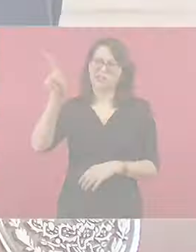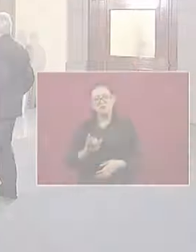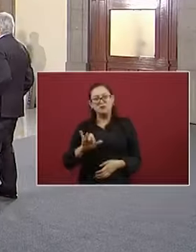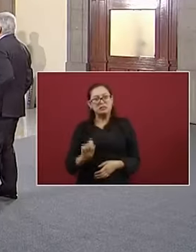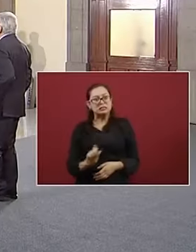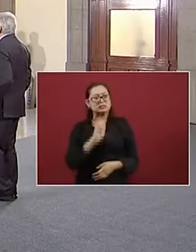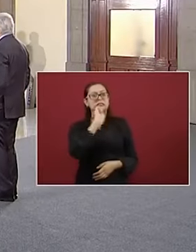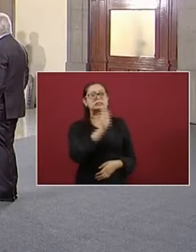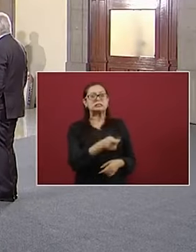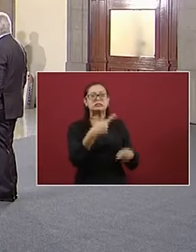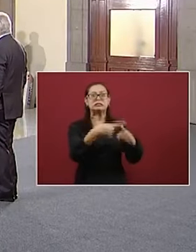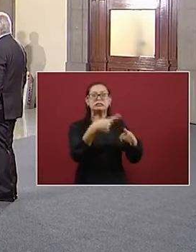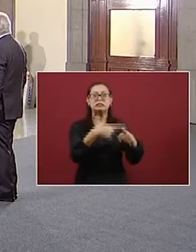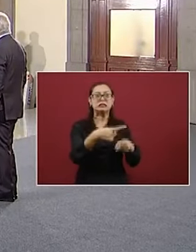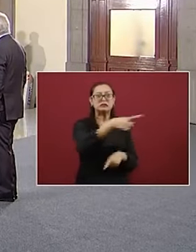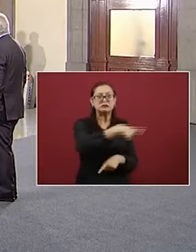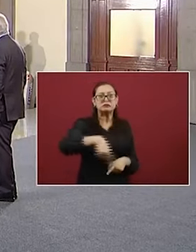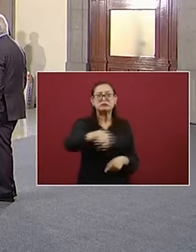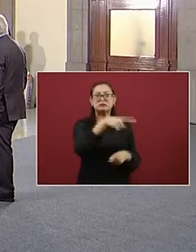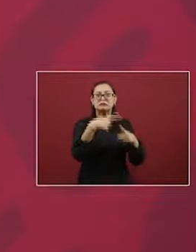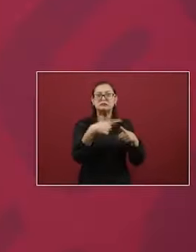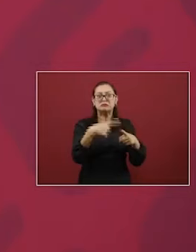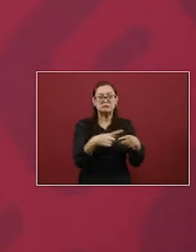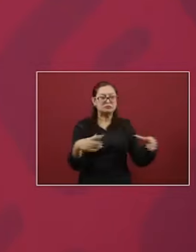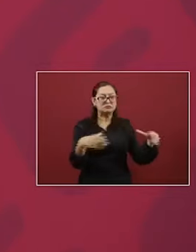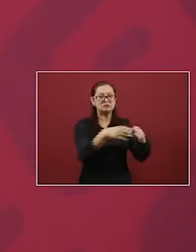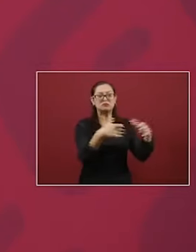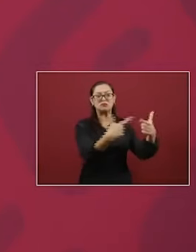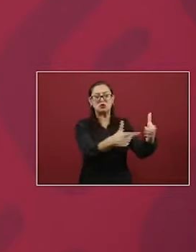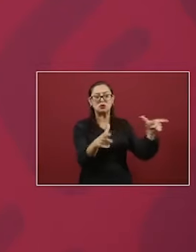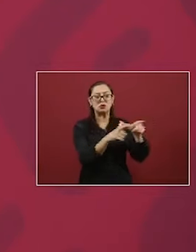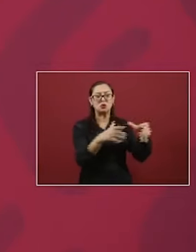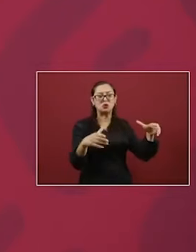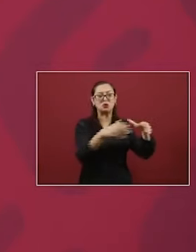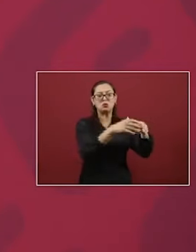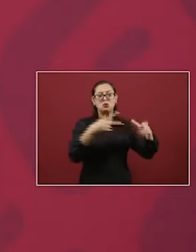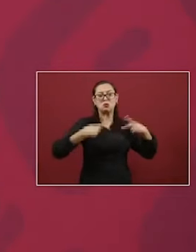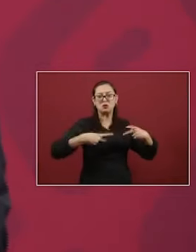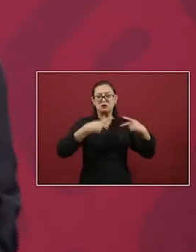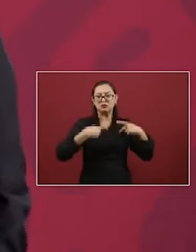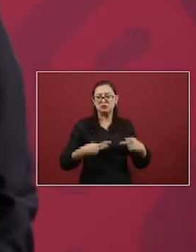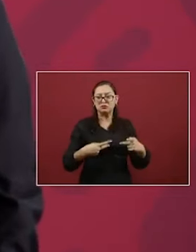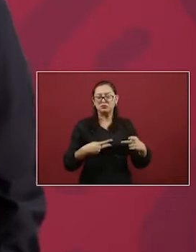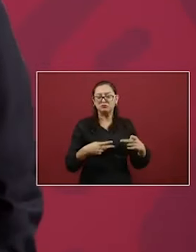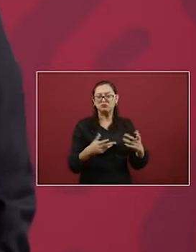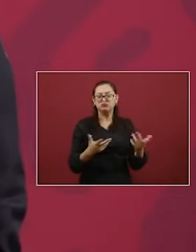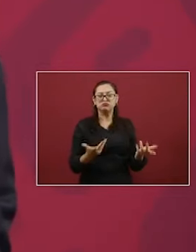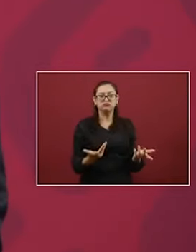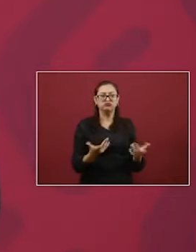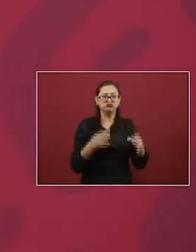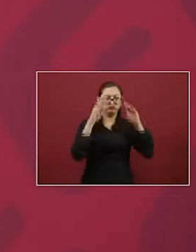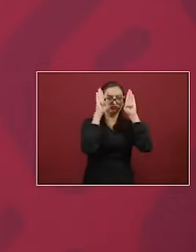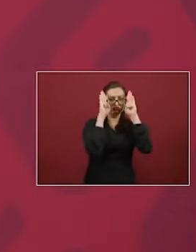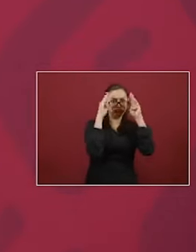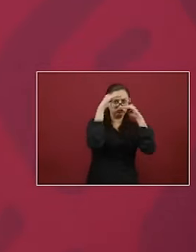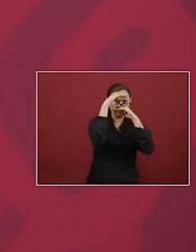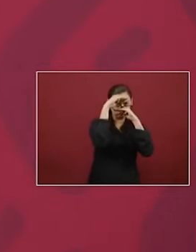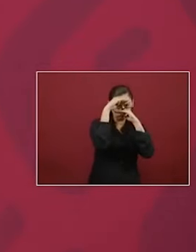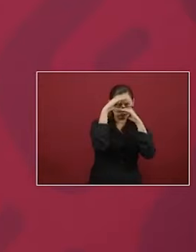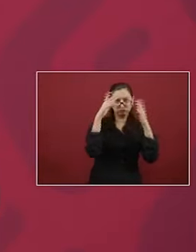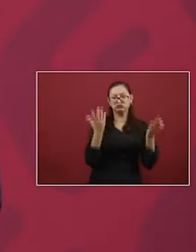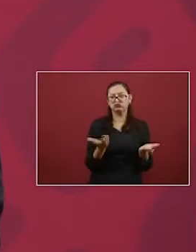Segurísimo. Pues son fantoches. Fifís es un término popularizado por el mandatario que lo equipara con epítetos como